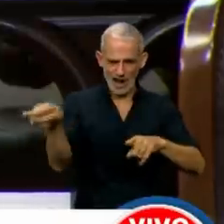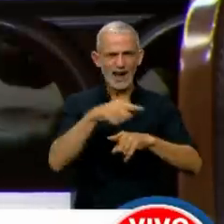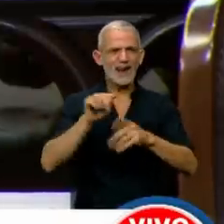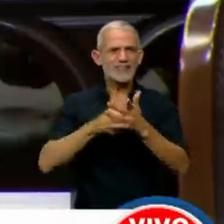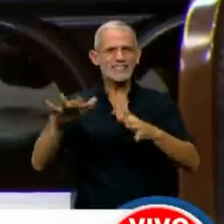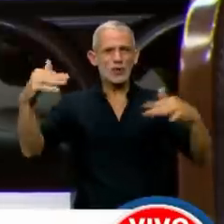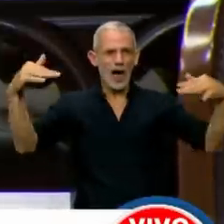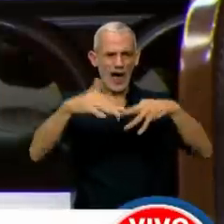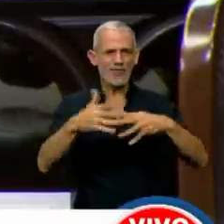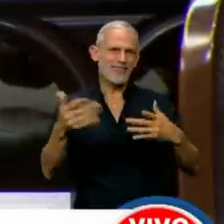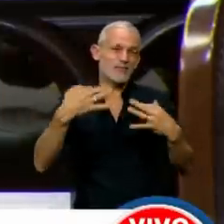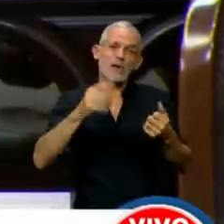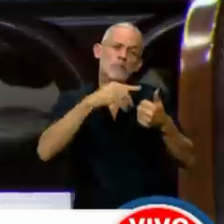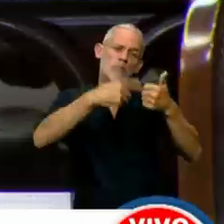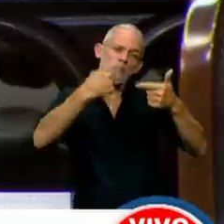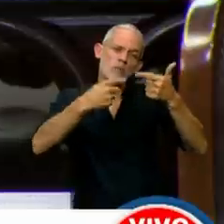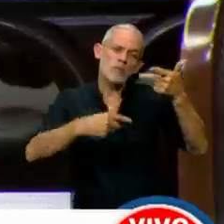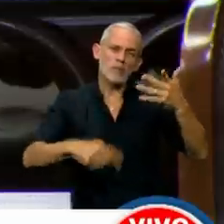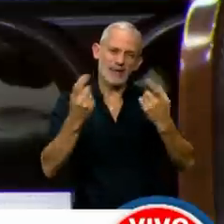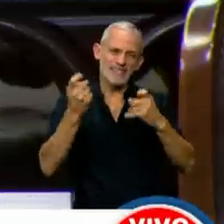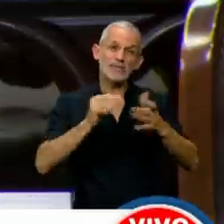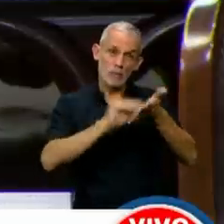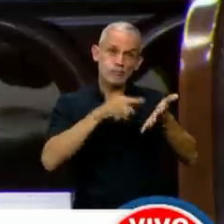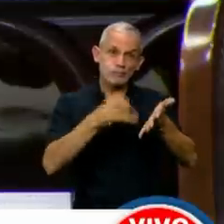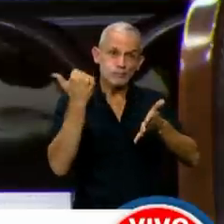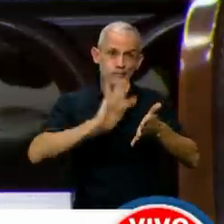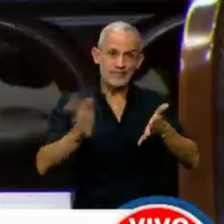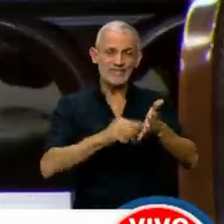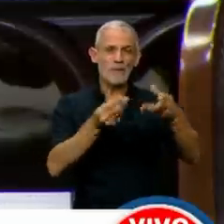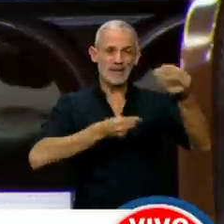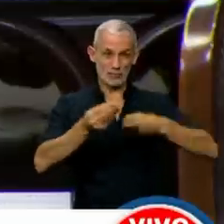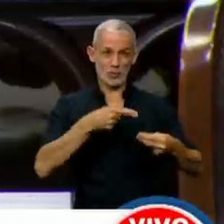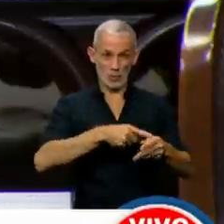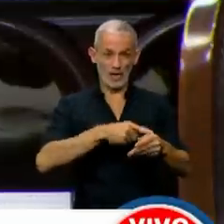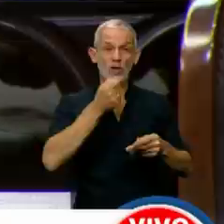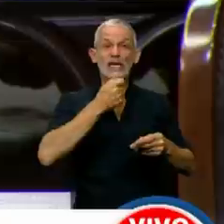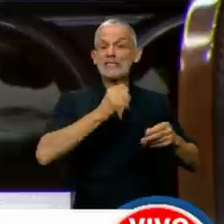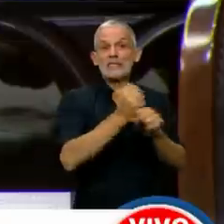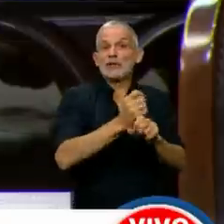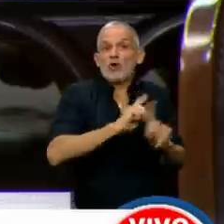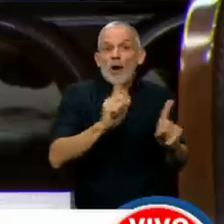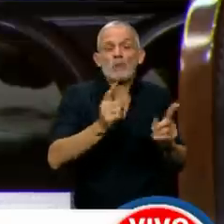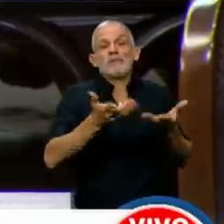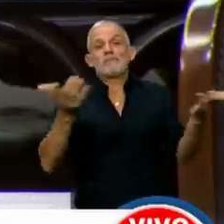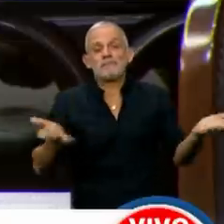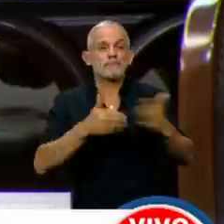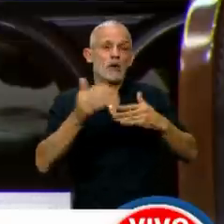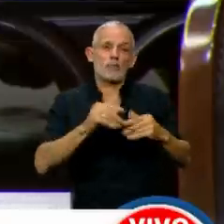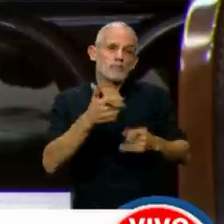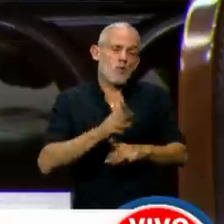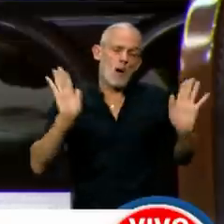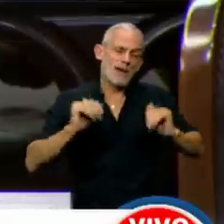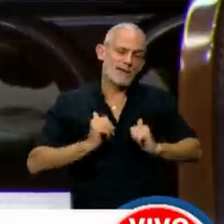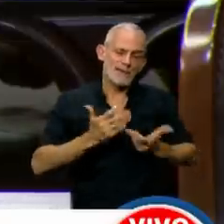ciudad y así muchísimas otras más obras que están contempladas en el presupuesto que de caerse este presupuesto no va a